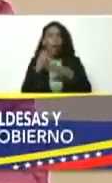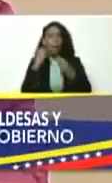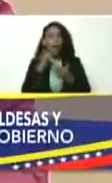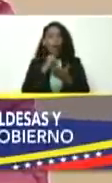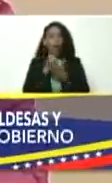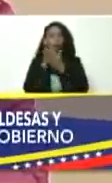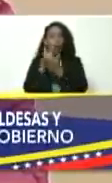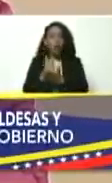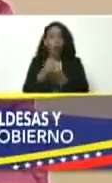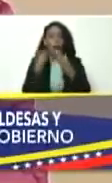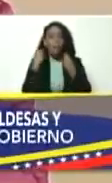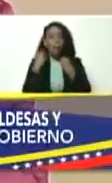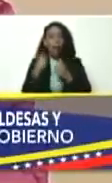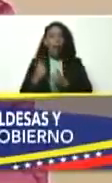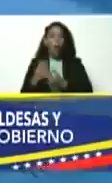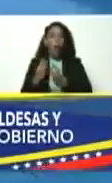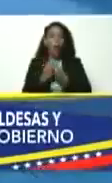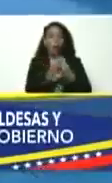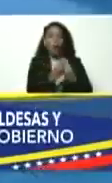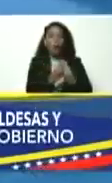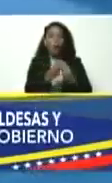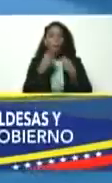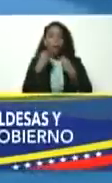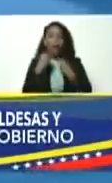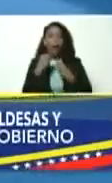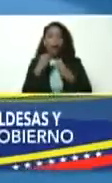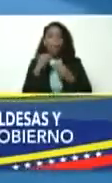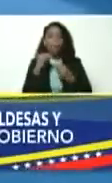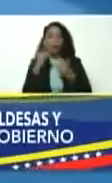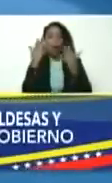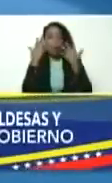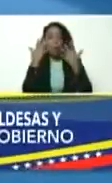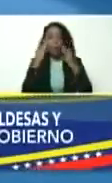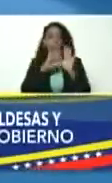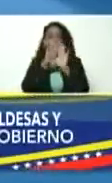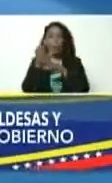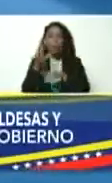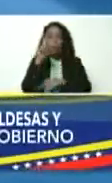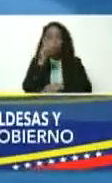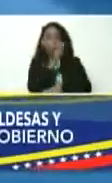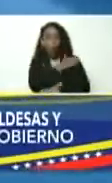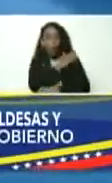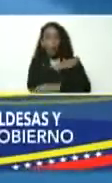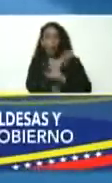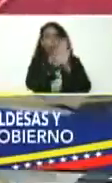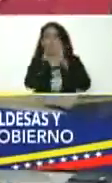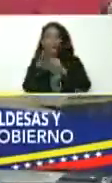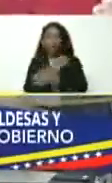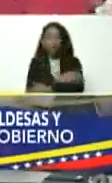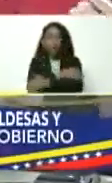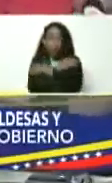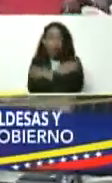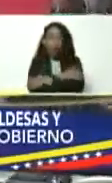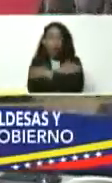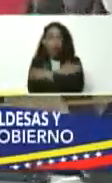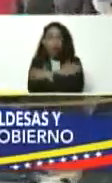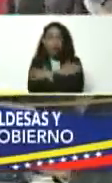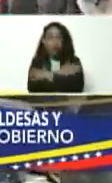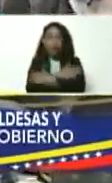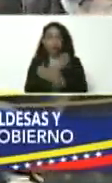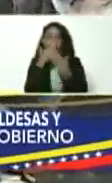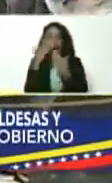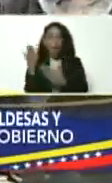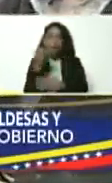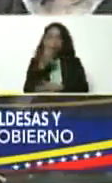para que lo acompañe para que le meta la mano para que le dé un hombro para que lo abrace y así